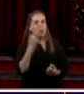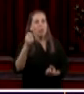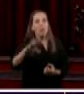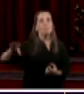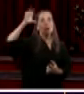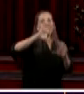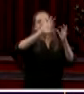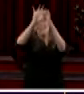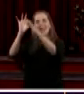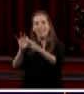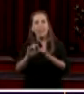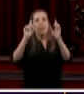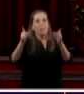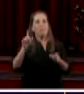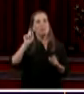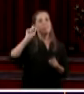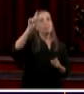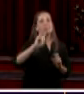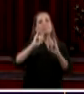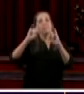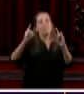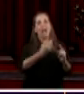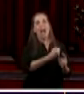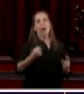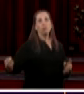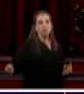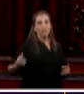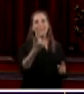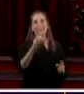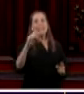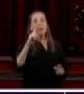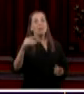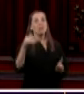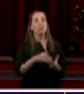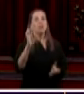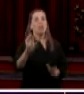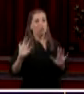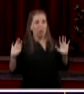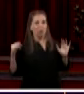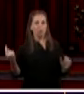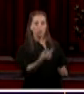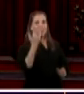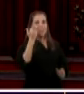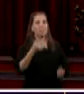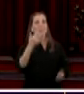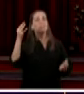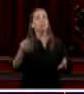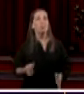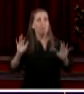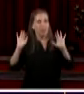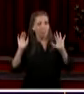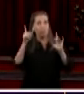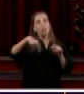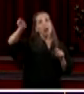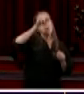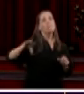yo hice esto esto esto y hasta bajé los índices de homicidio en Rosario que se lo asigna al gobierno ojo con esa cuestión que